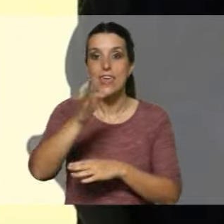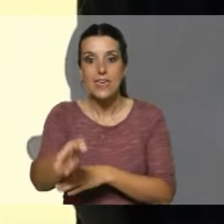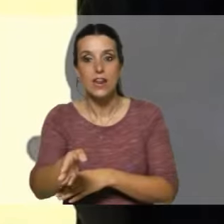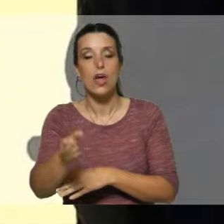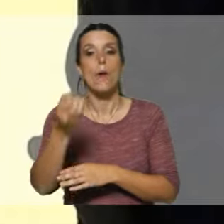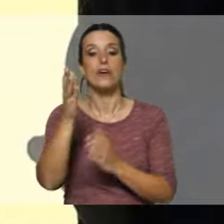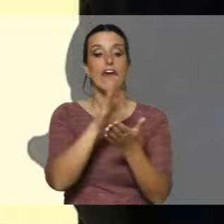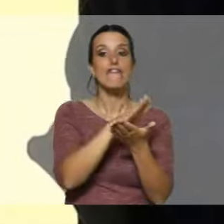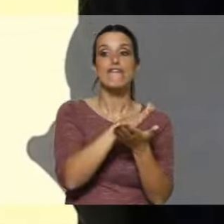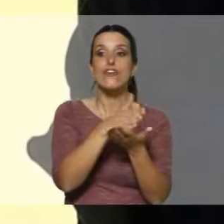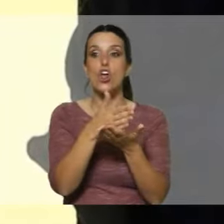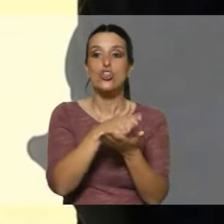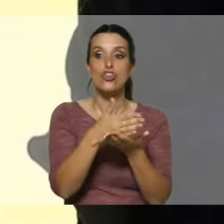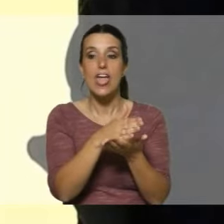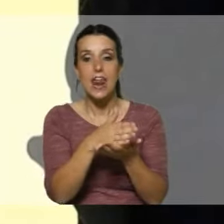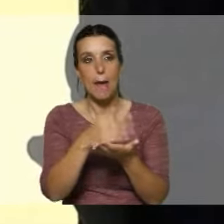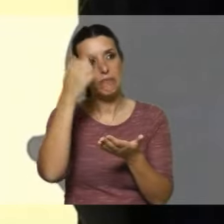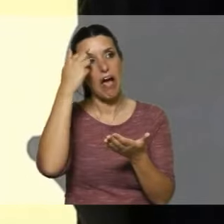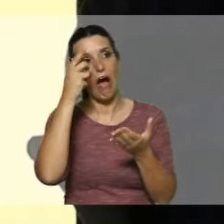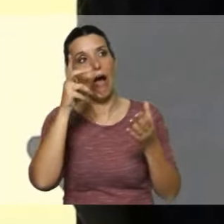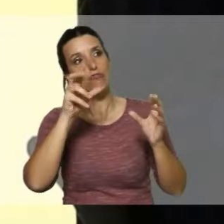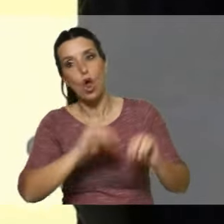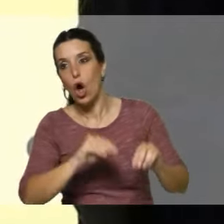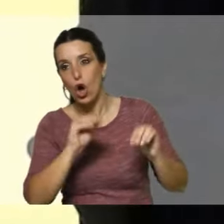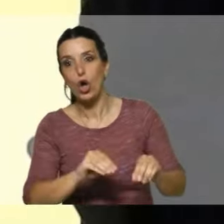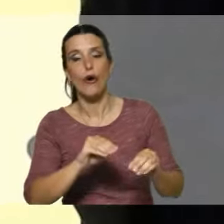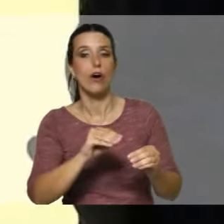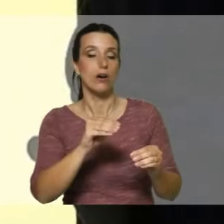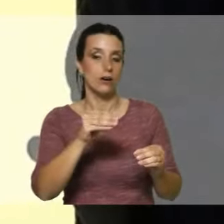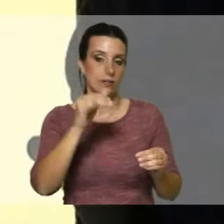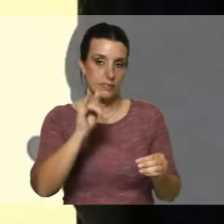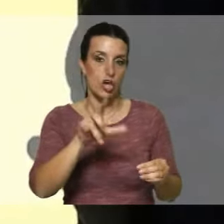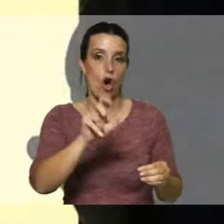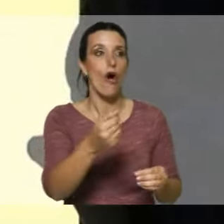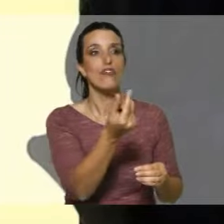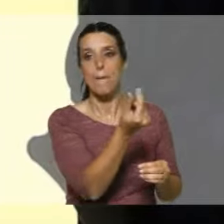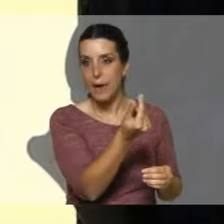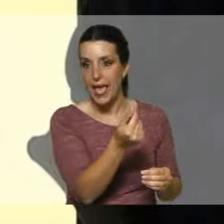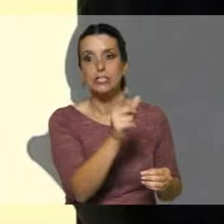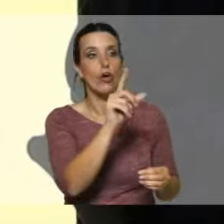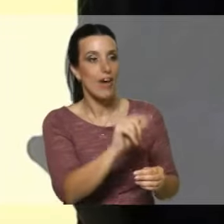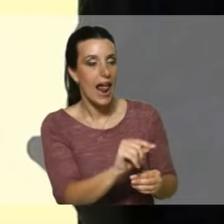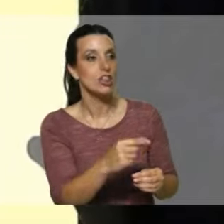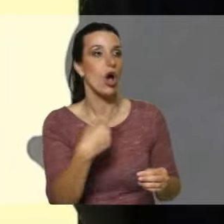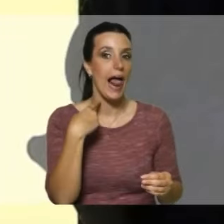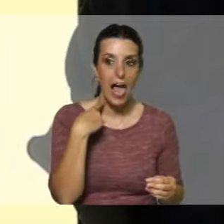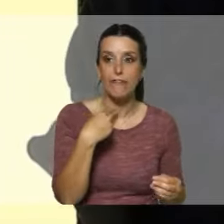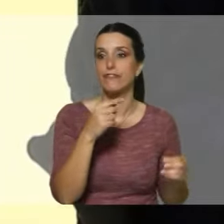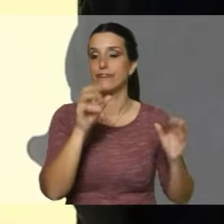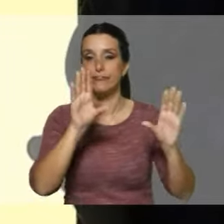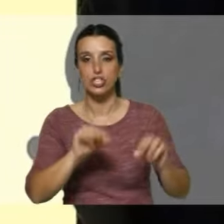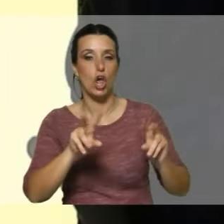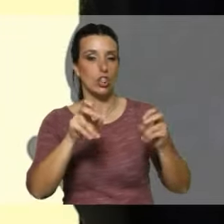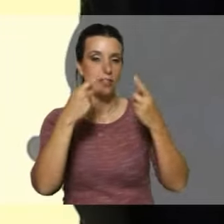que la frontera signifique un demérito que por supuesto está el tema de los precios está el tema de las garrafas está todo lo que